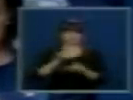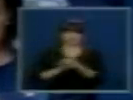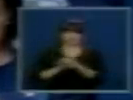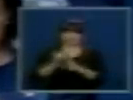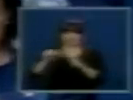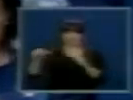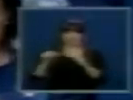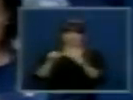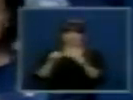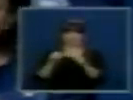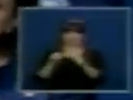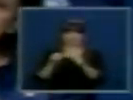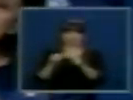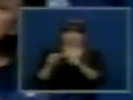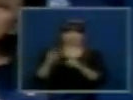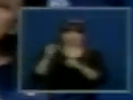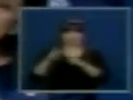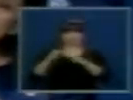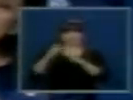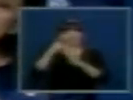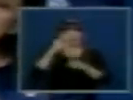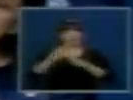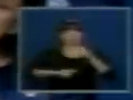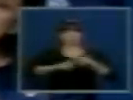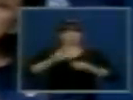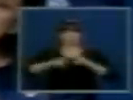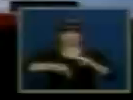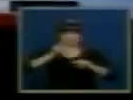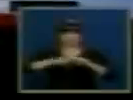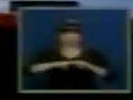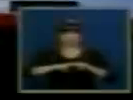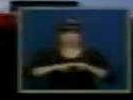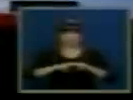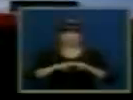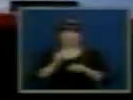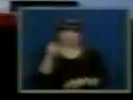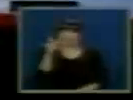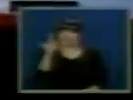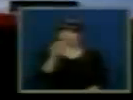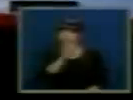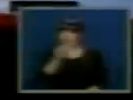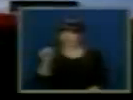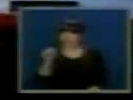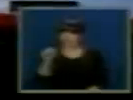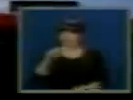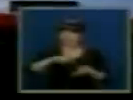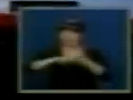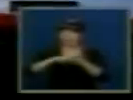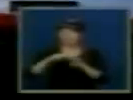sector estratégico de la producción nacional. 18 meses que se inician